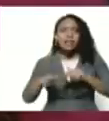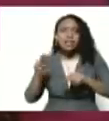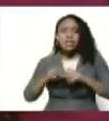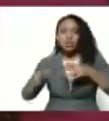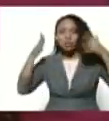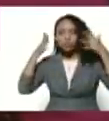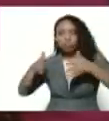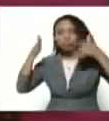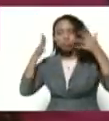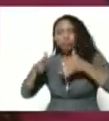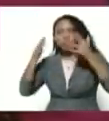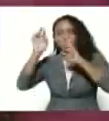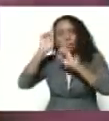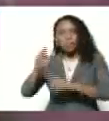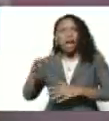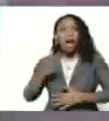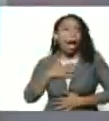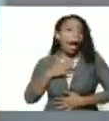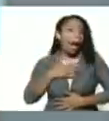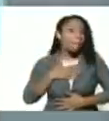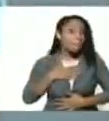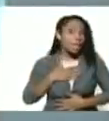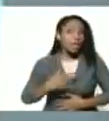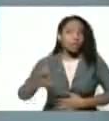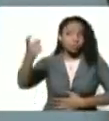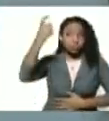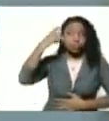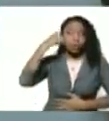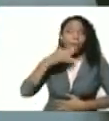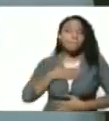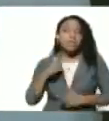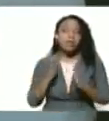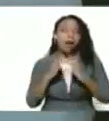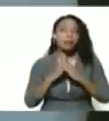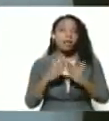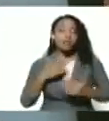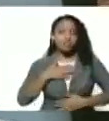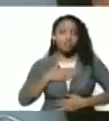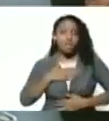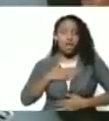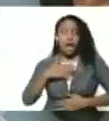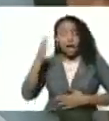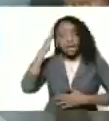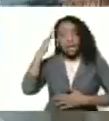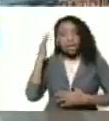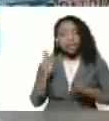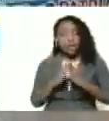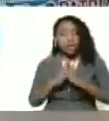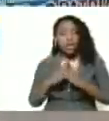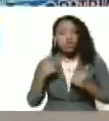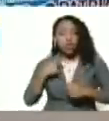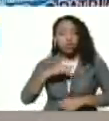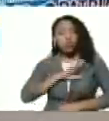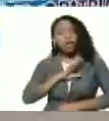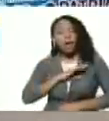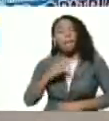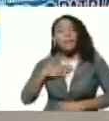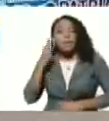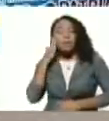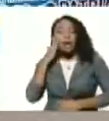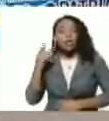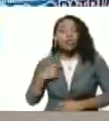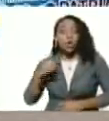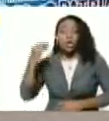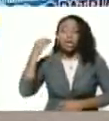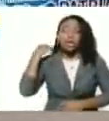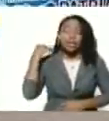a respetar. Bueno, a mí me lo enseñaron en mi casa. Yo en mi casa tenía a mi mamá y tenía tres hermanos, cuatro